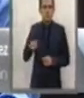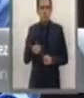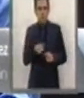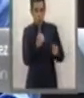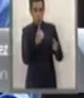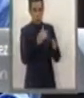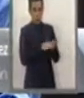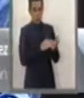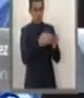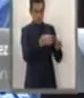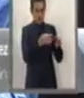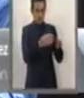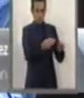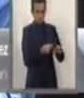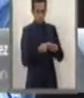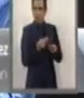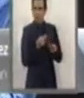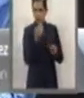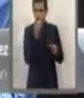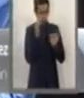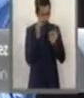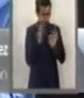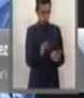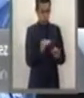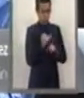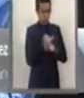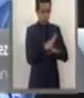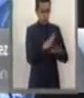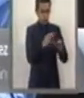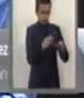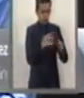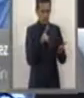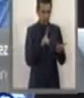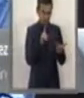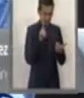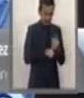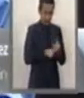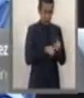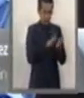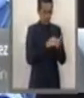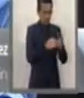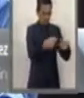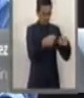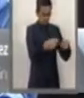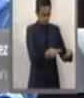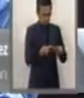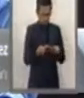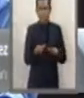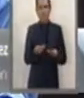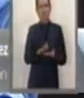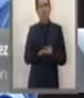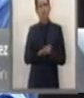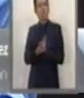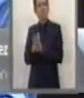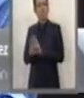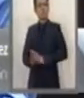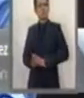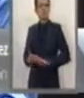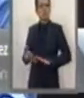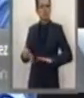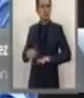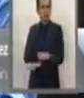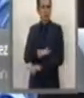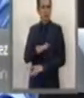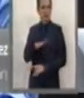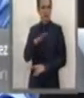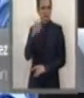transforman la información original que posee un documento de cualquier índole. La falsificación